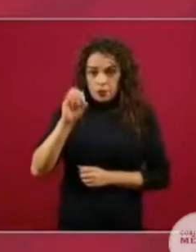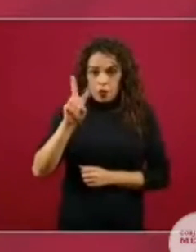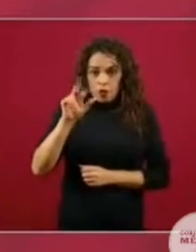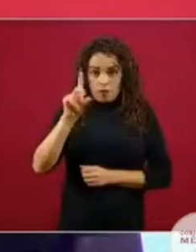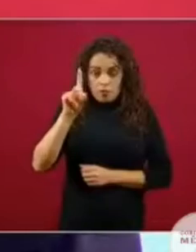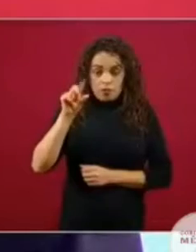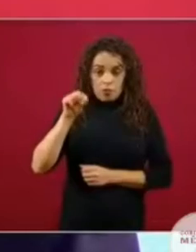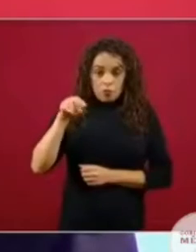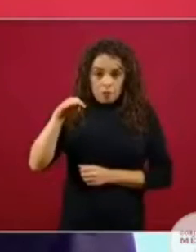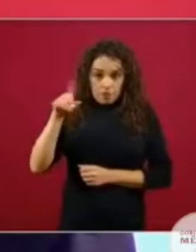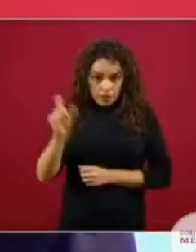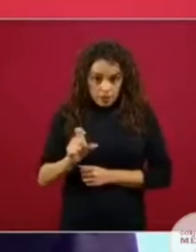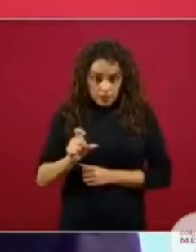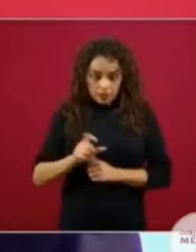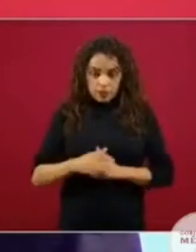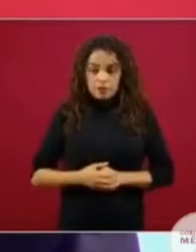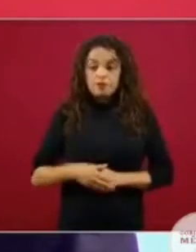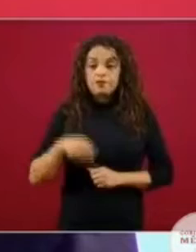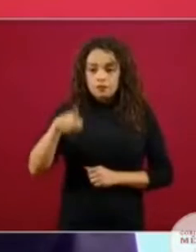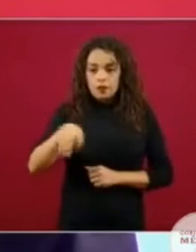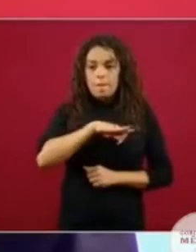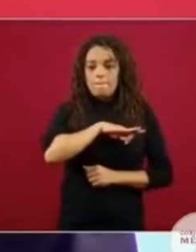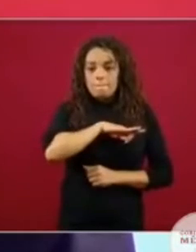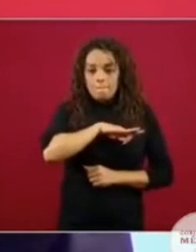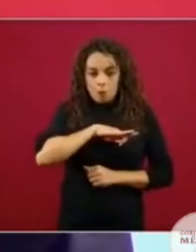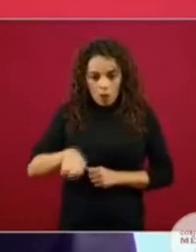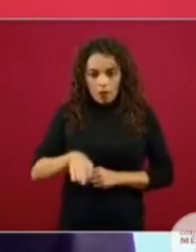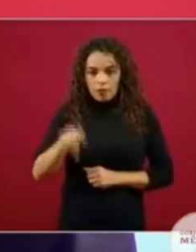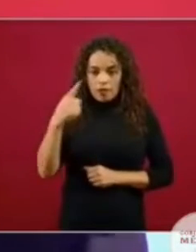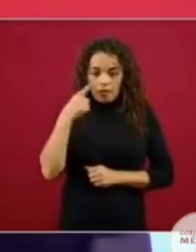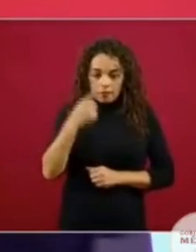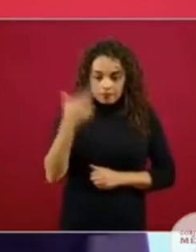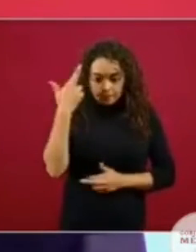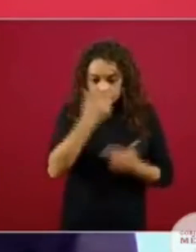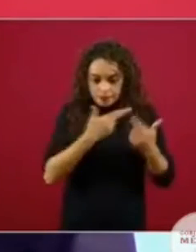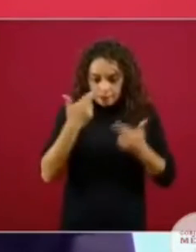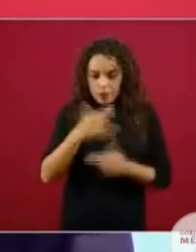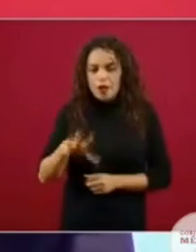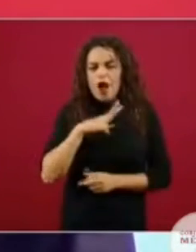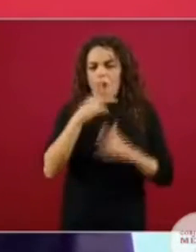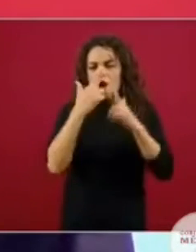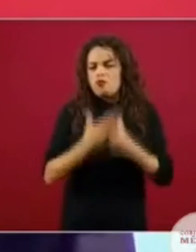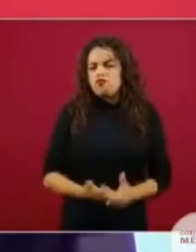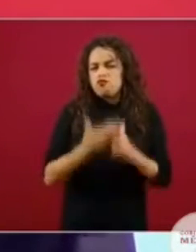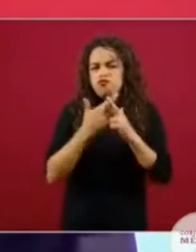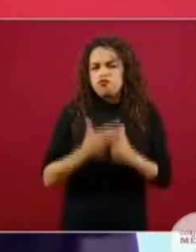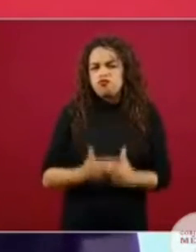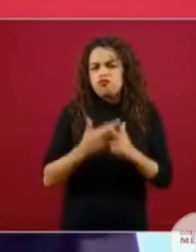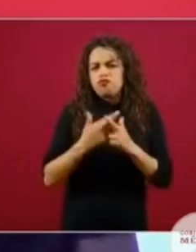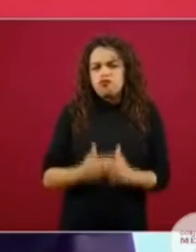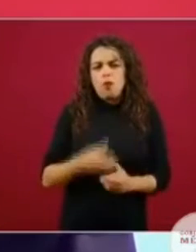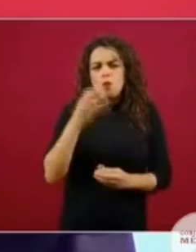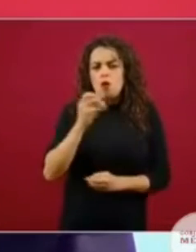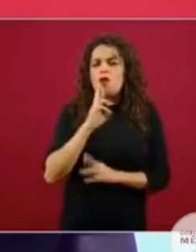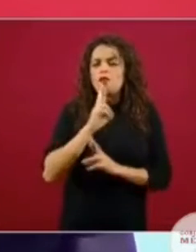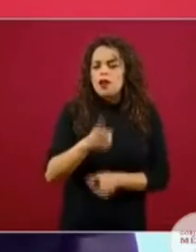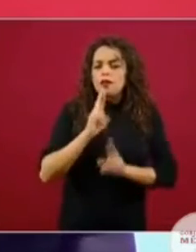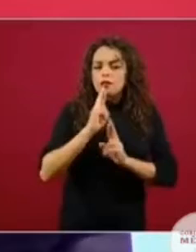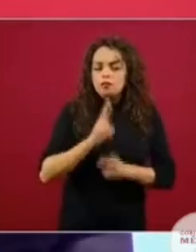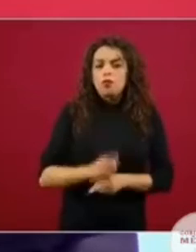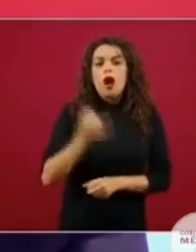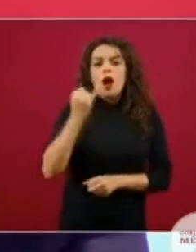mx podría tener muchas respuestas incluido donde me puedo atender ahí va a poder ver un mapa